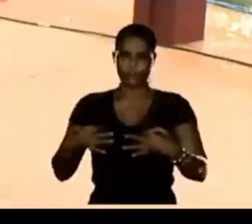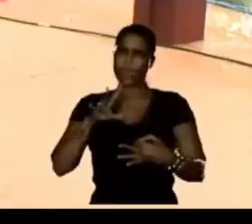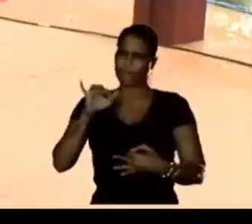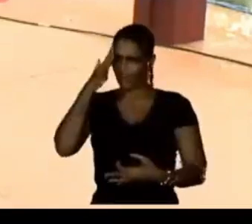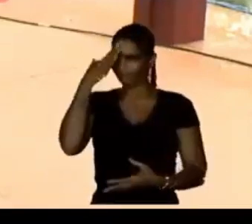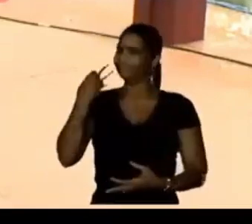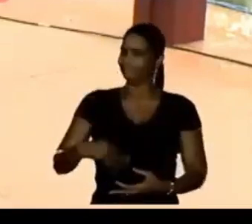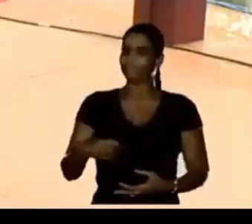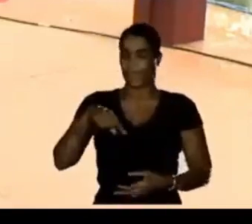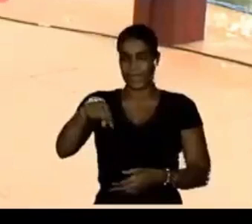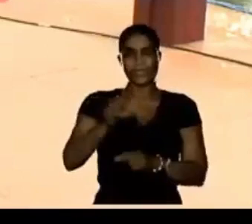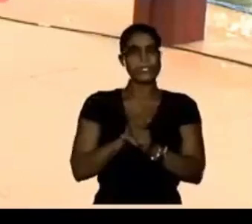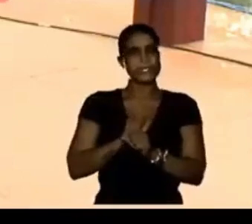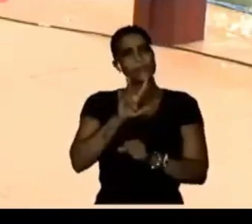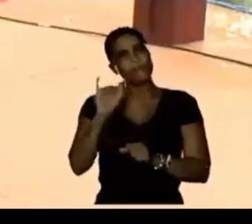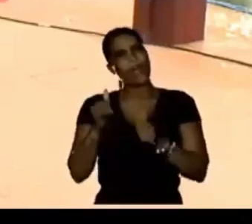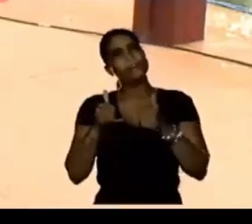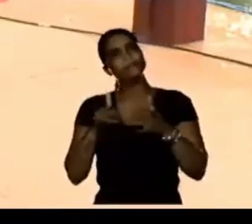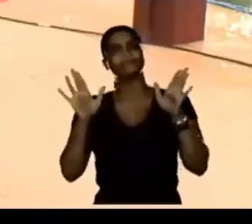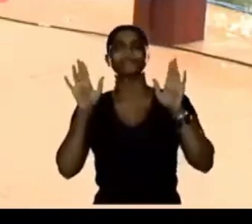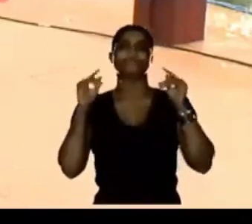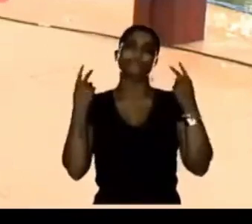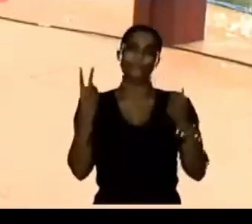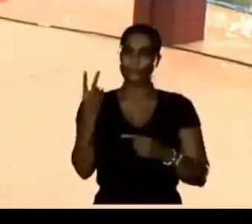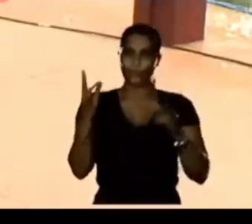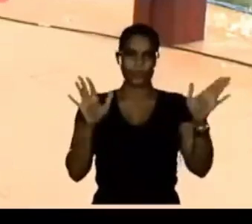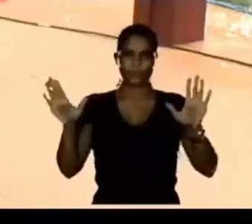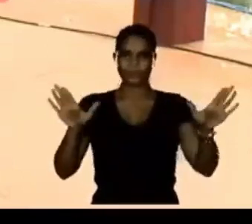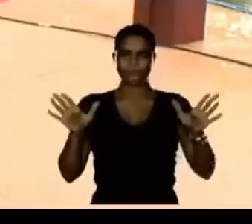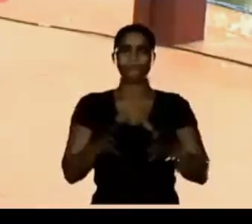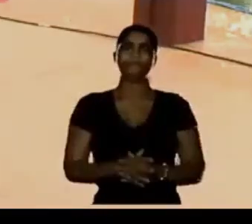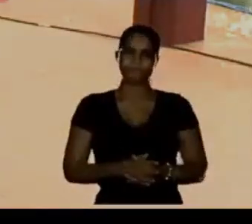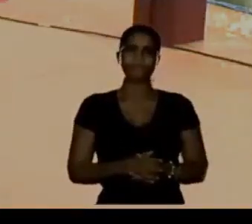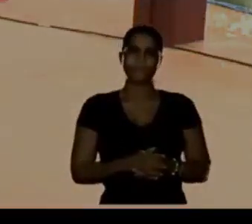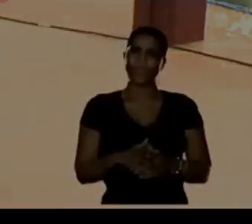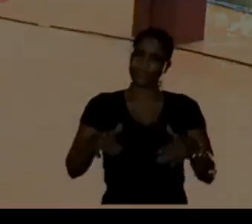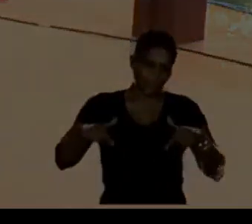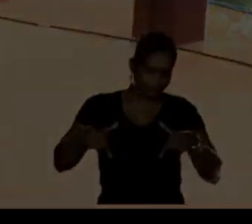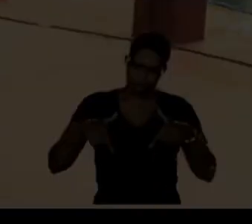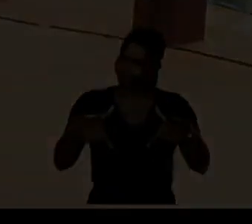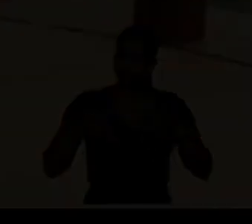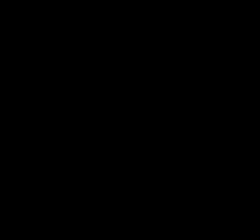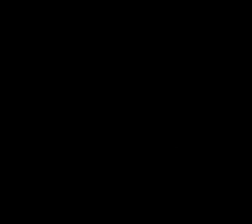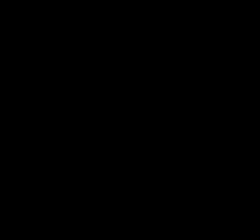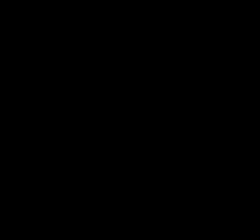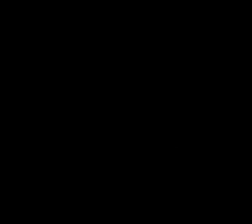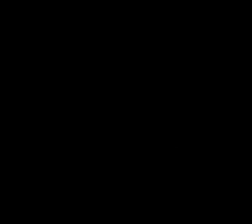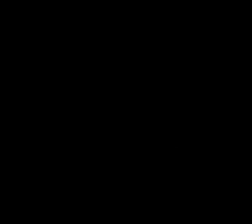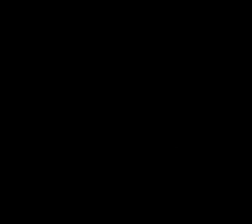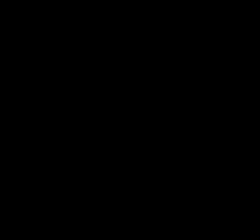Y estamos seguros que este año vamos a abrir estos 2 nuevos mercados. Gracias, Diego. Gracias.